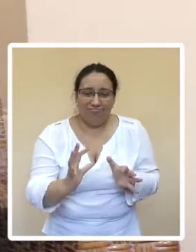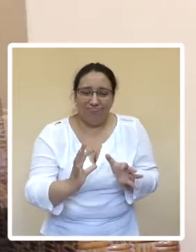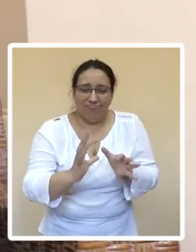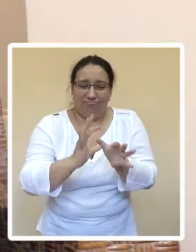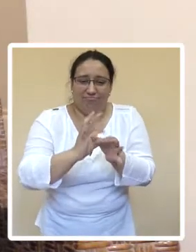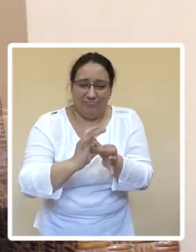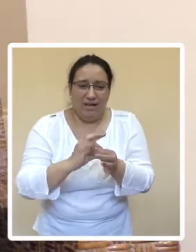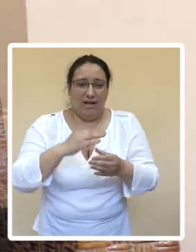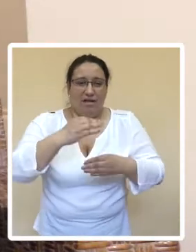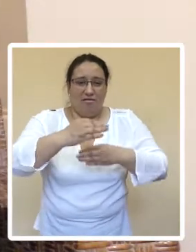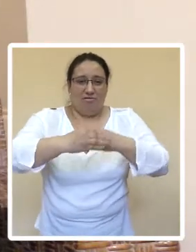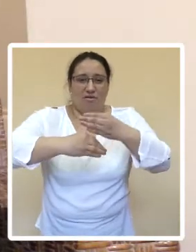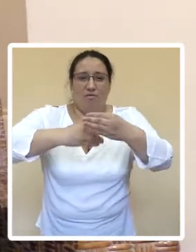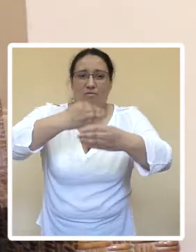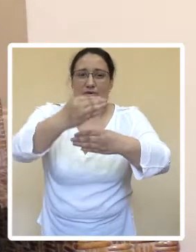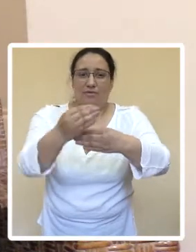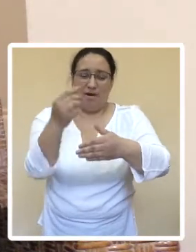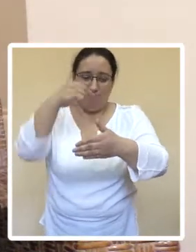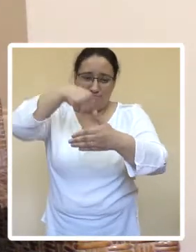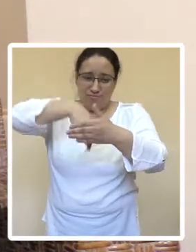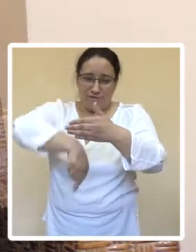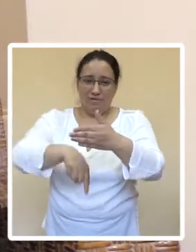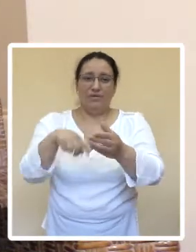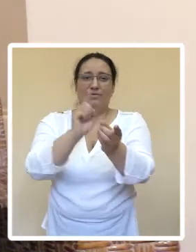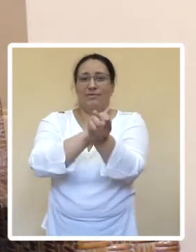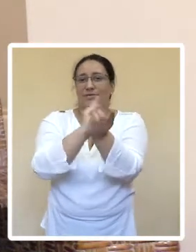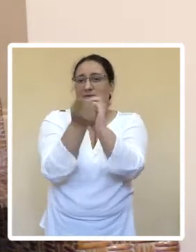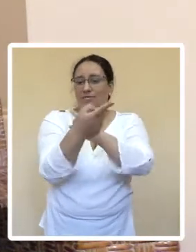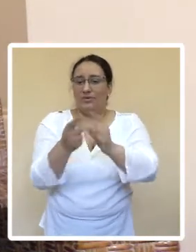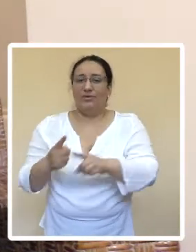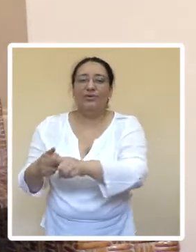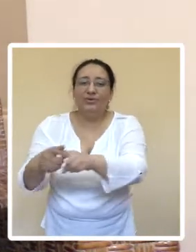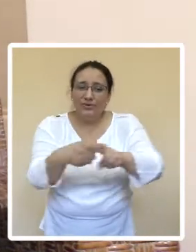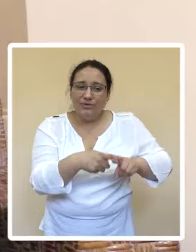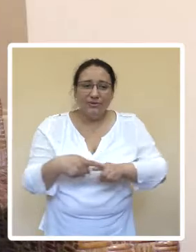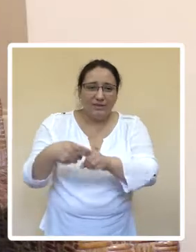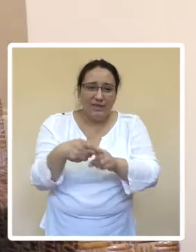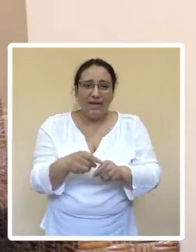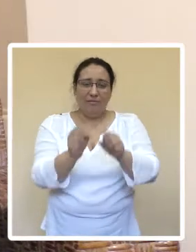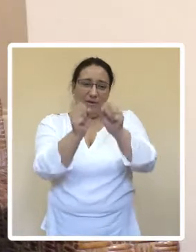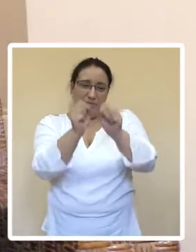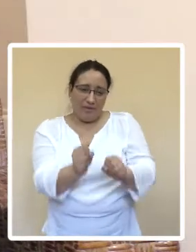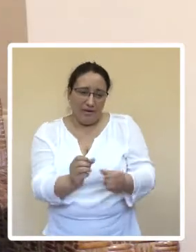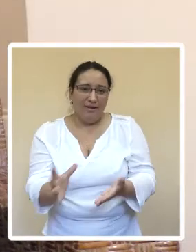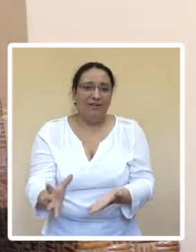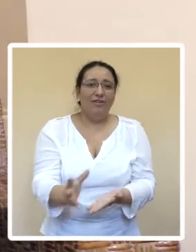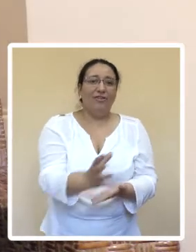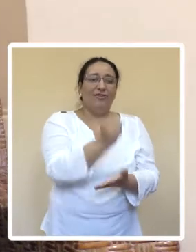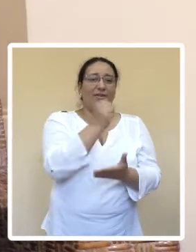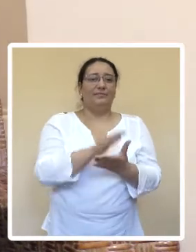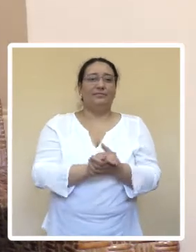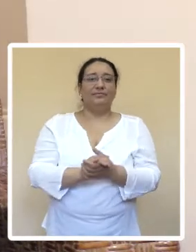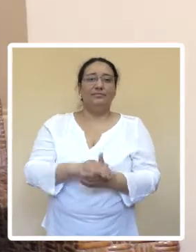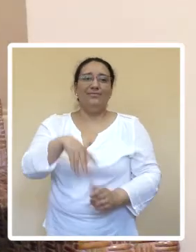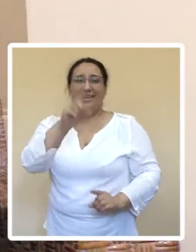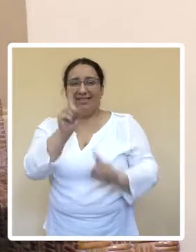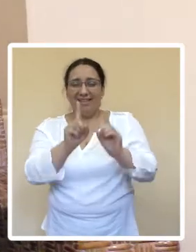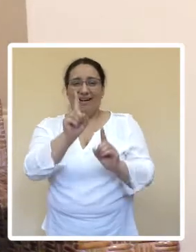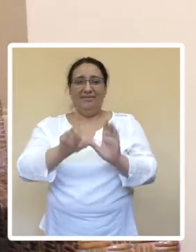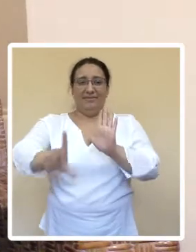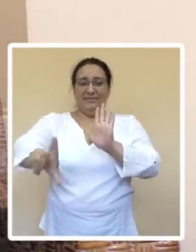más profundo y un proceso social completo para poder llegar a este punto. Quizás la ley